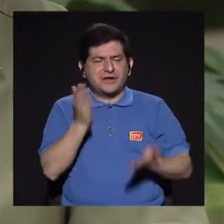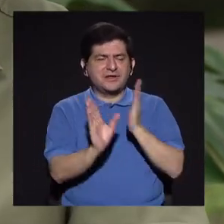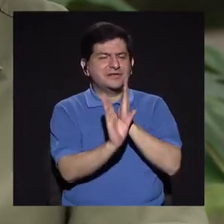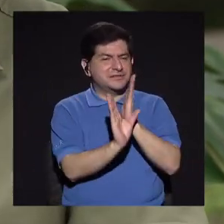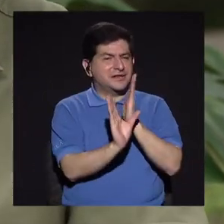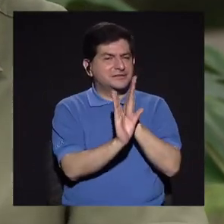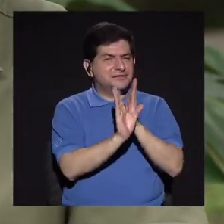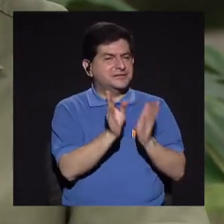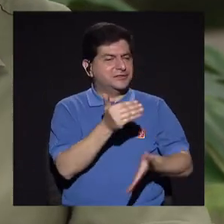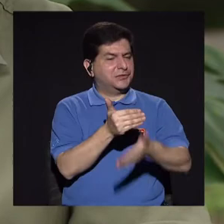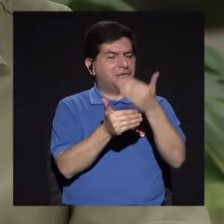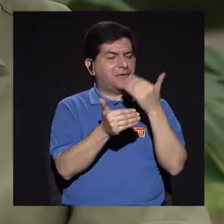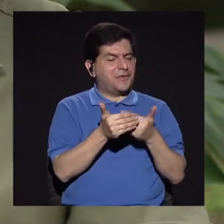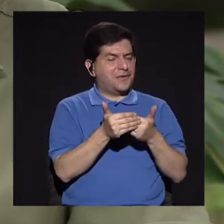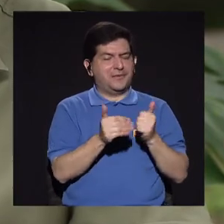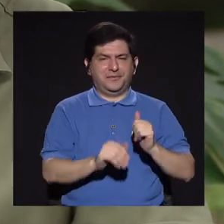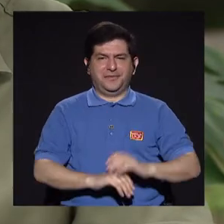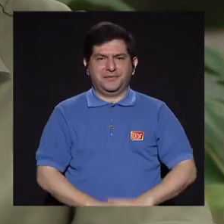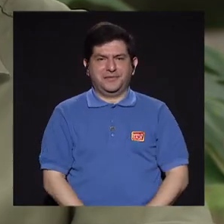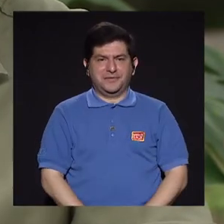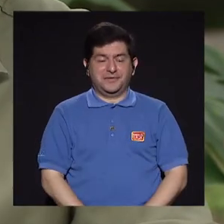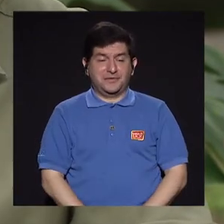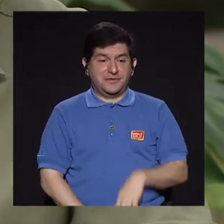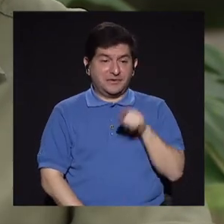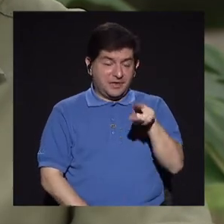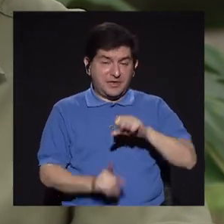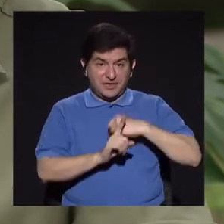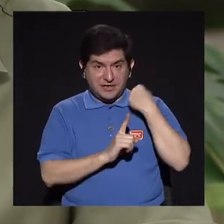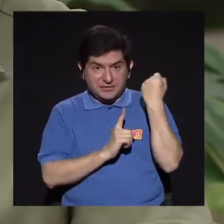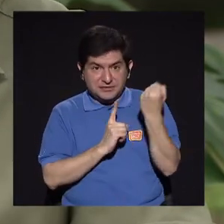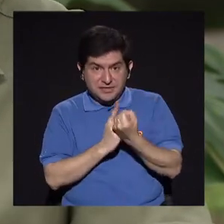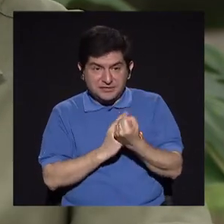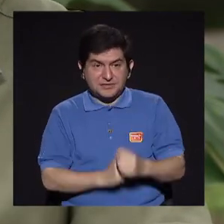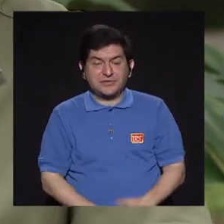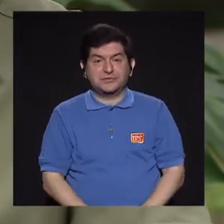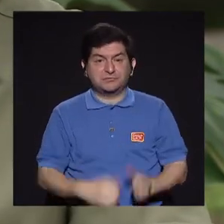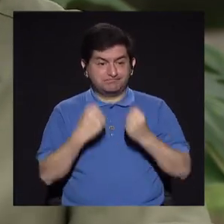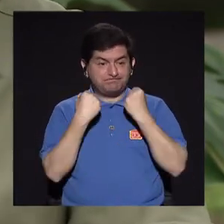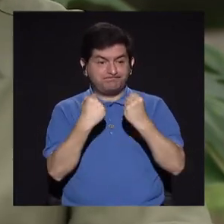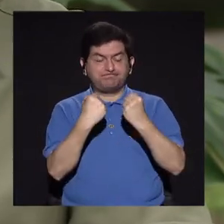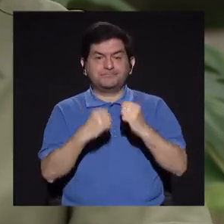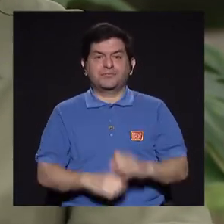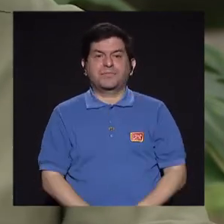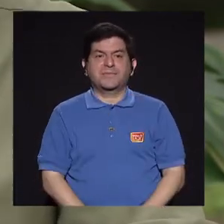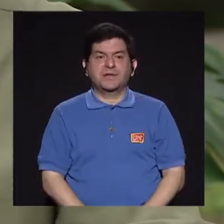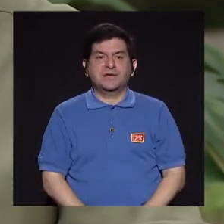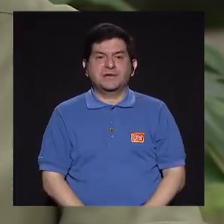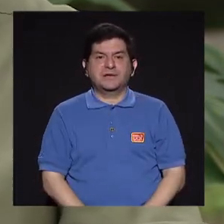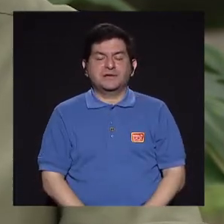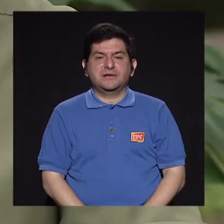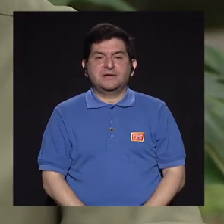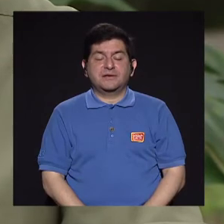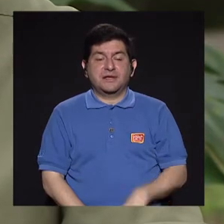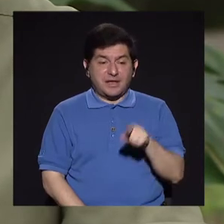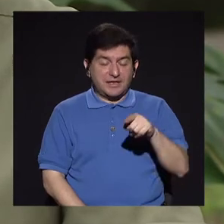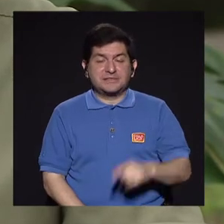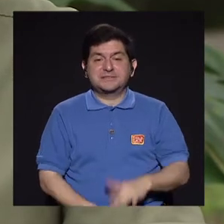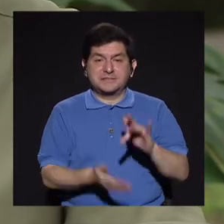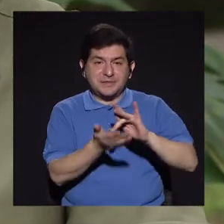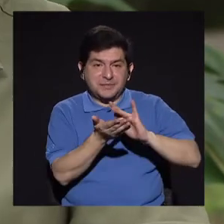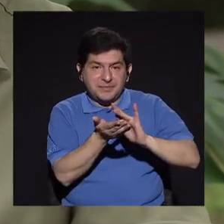factor psicológico que las acompaña, que son muy, o sea, que es fuerte. De hecho, existe hoy la medicina del estilo de